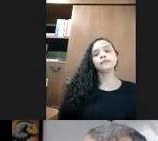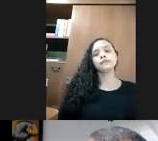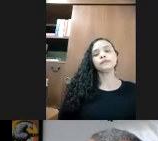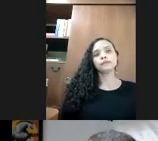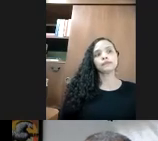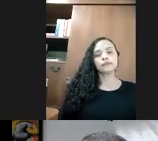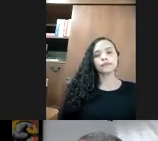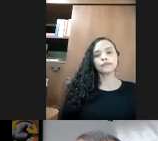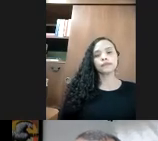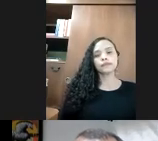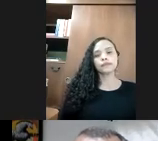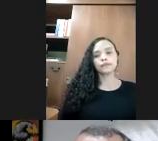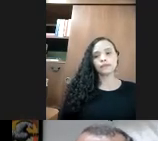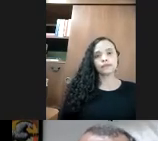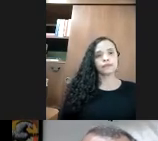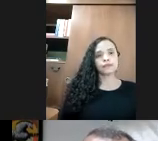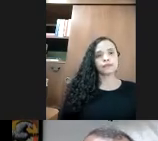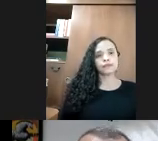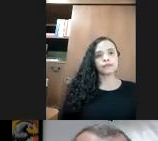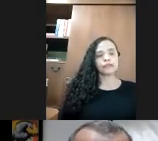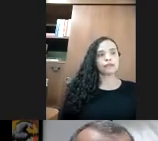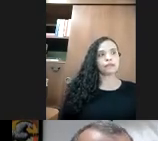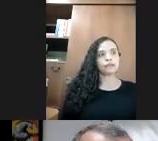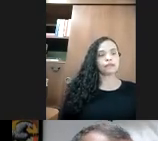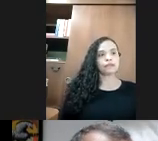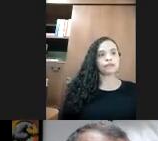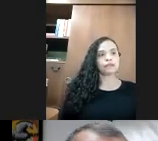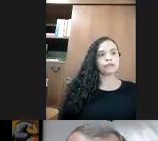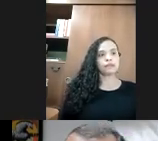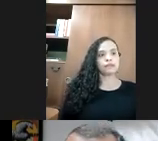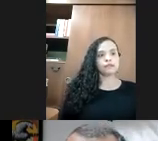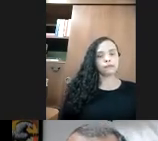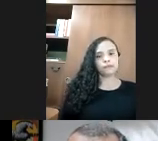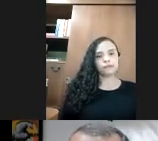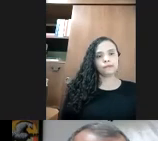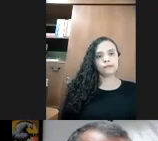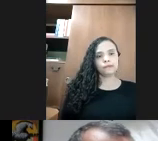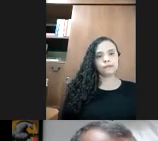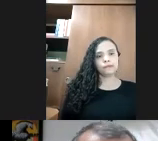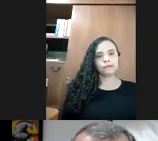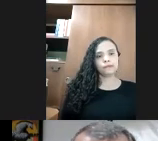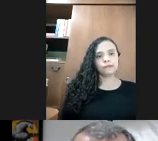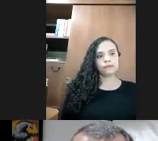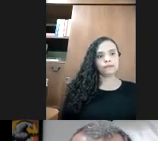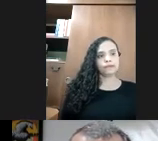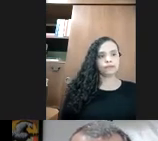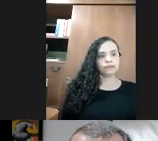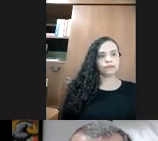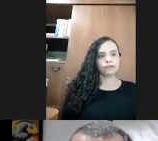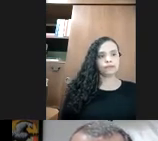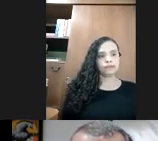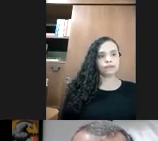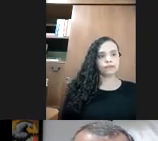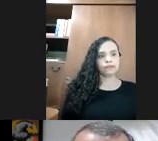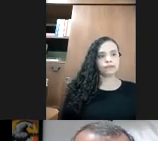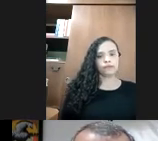aras de esa puntualidad vamos a honrar esa deferencia de parte de ustedes, respetuosamente.